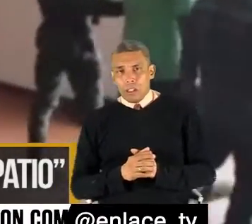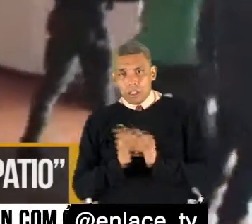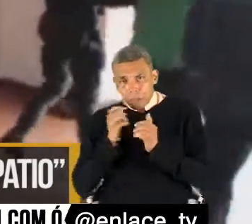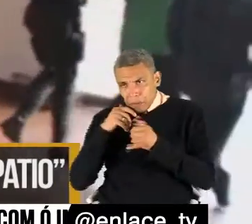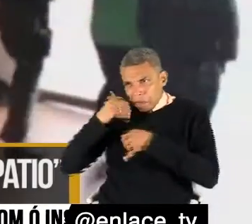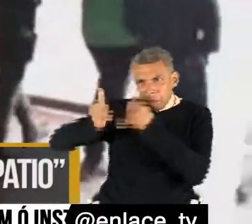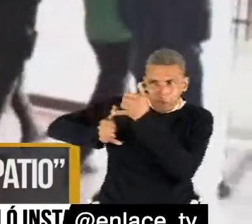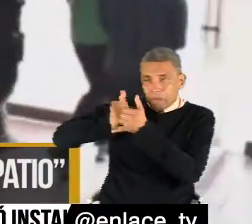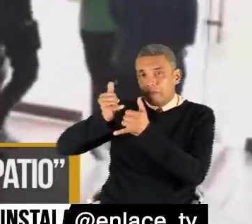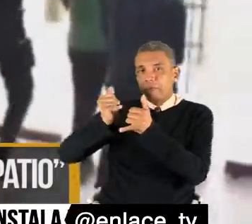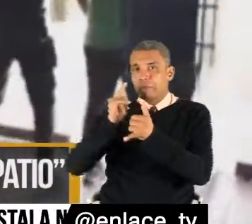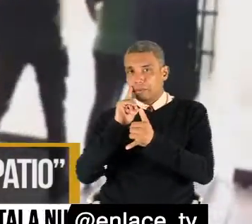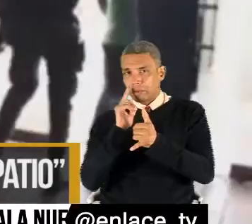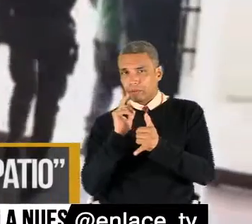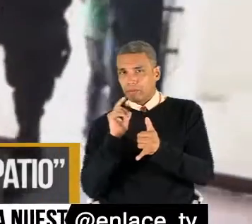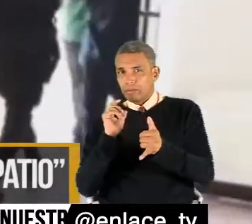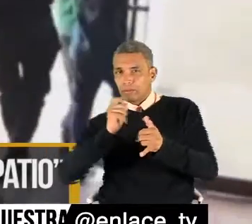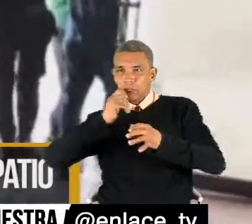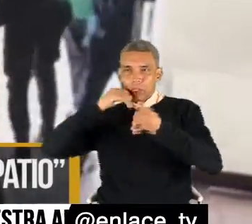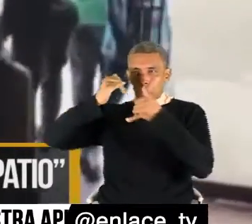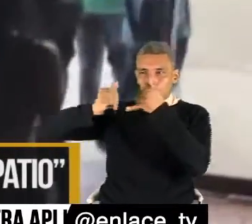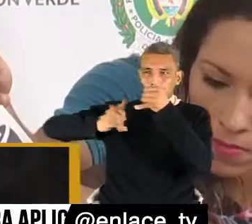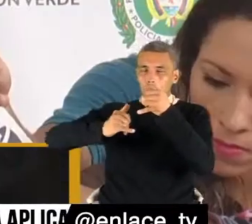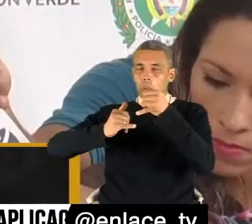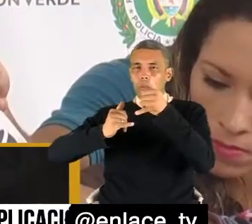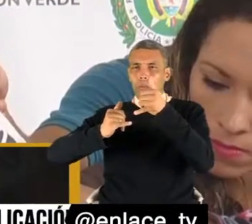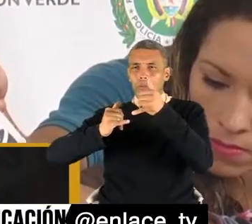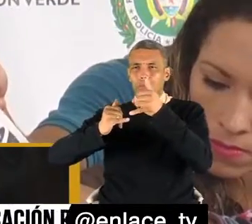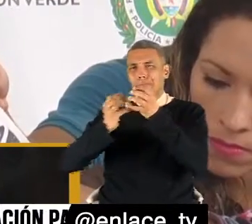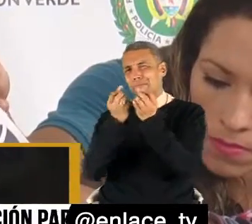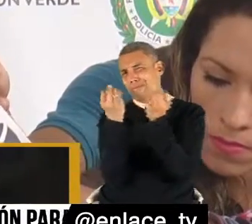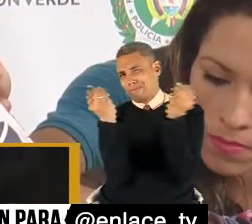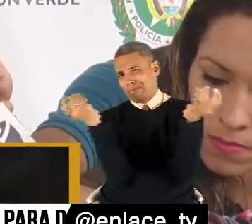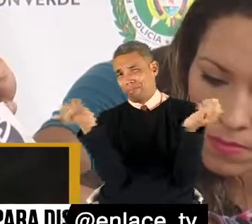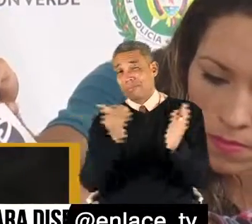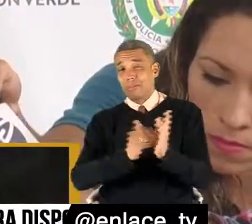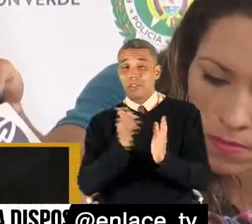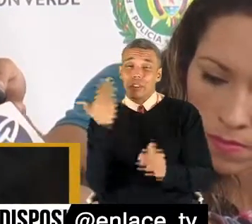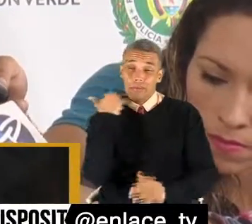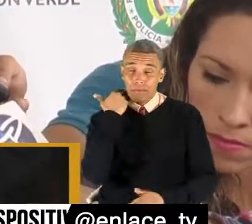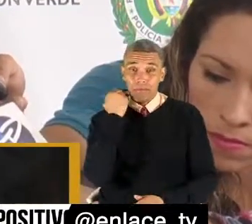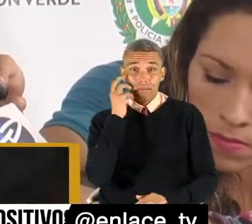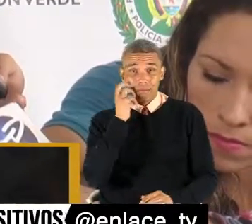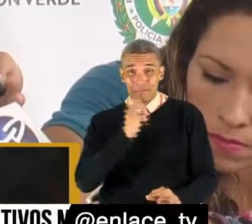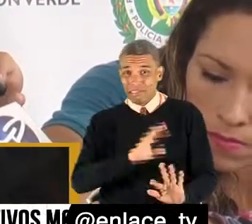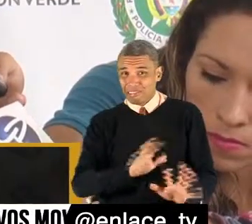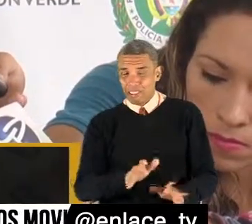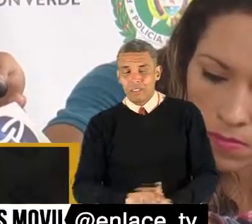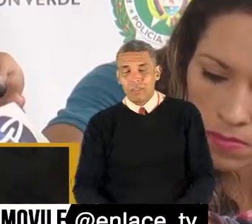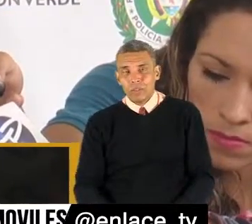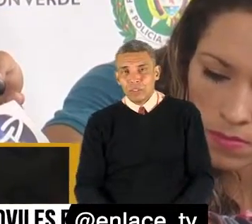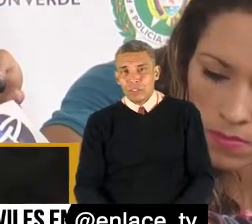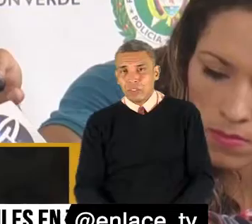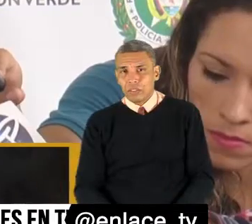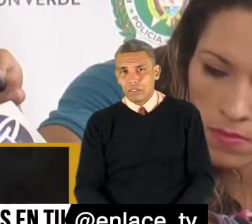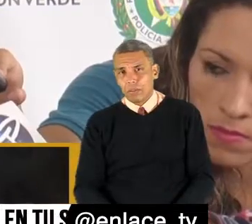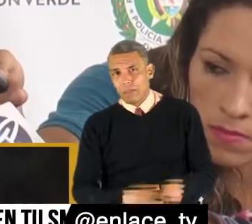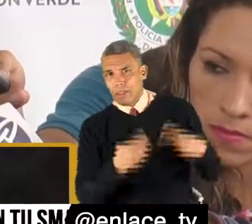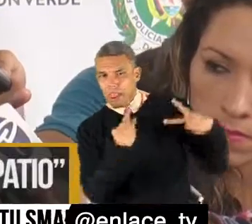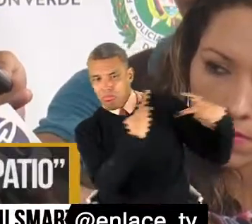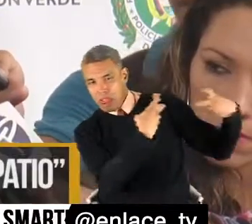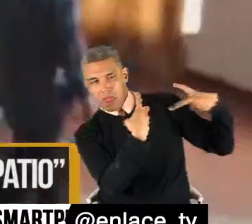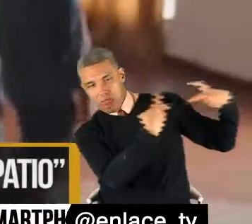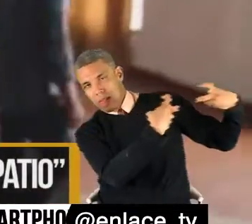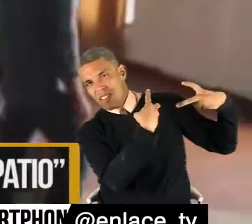de manifiesto más de un caso, más de varias víctimas que estaban ya inmiscuidos o que a los cuales se les estaba haciendo